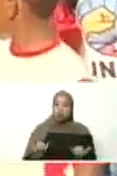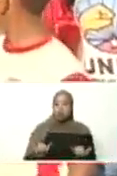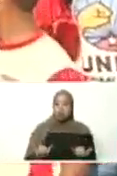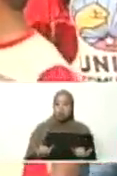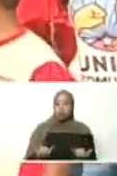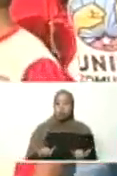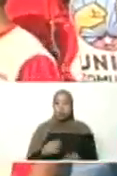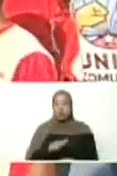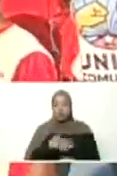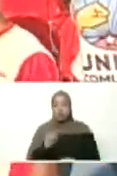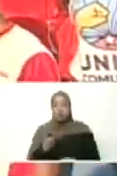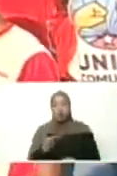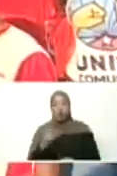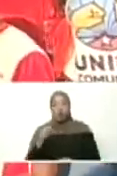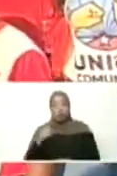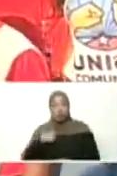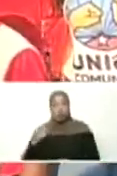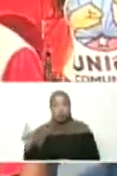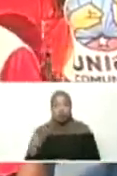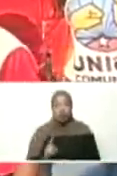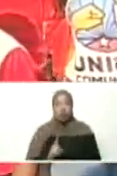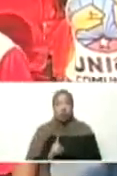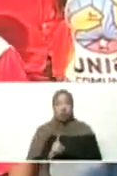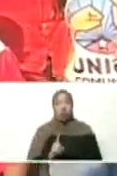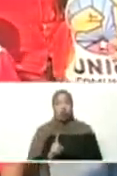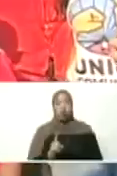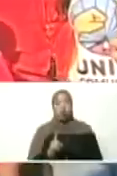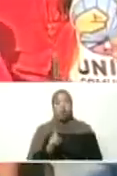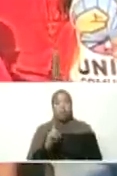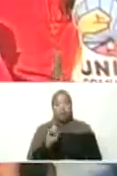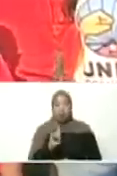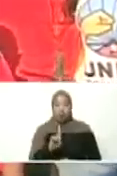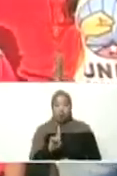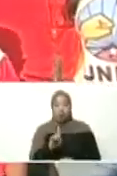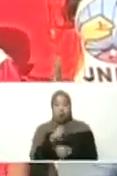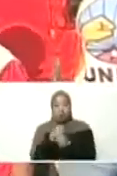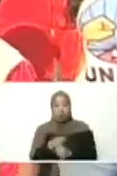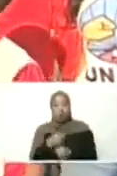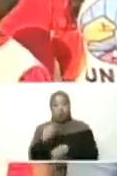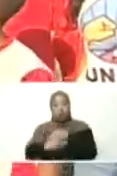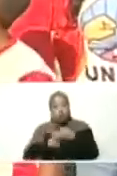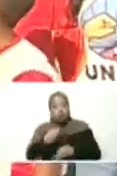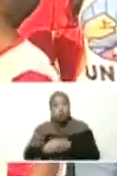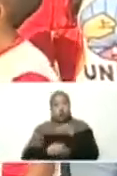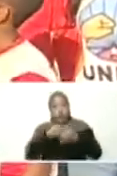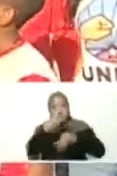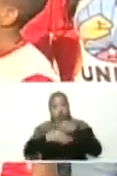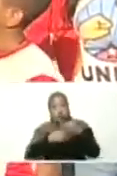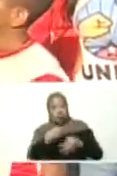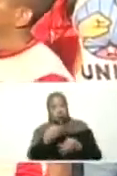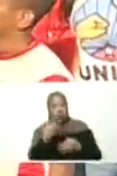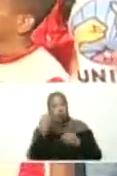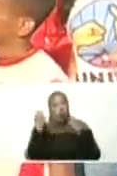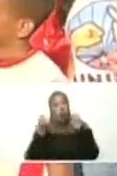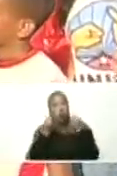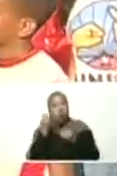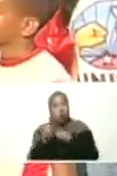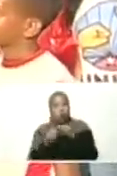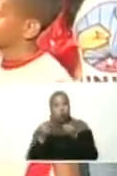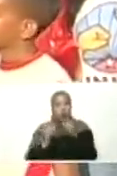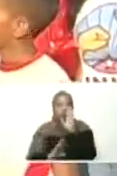que ustedes puedan ir elevando la efectividad, la capacidad productiva por